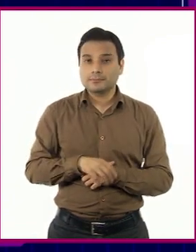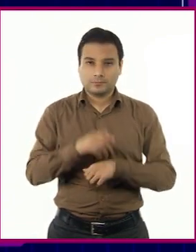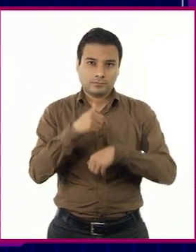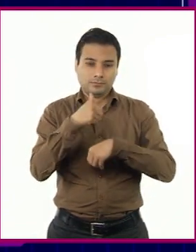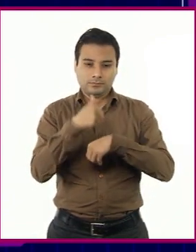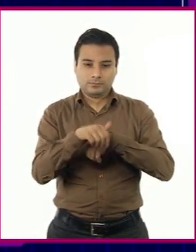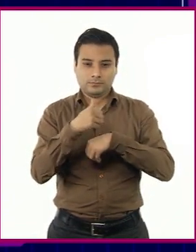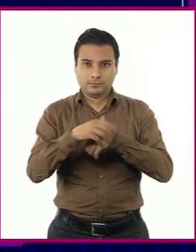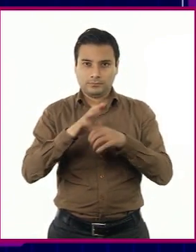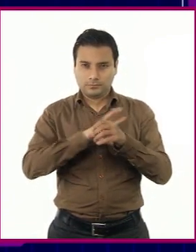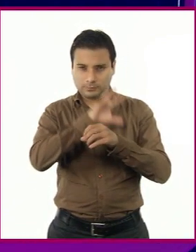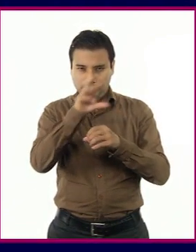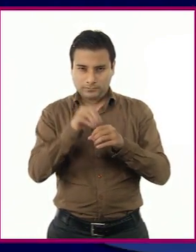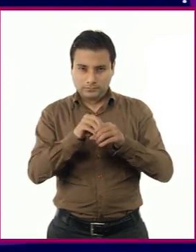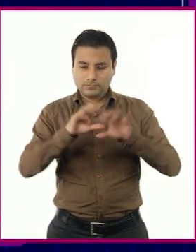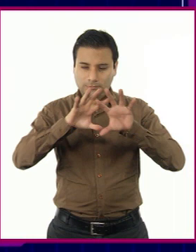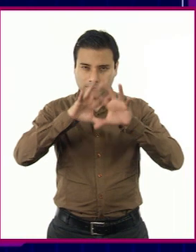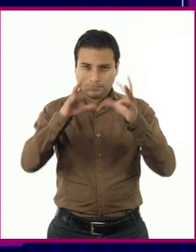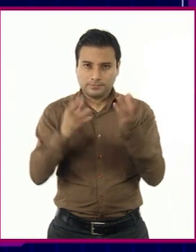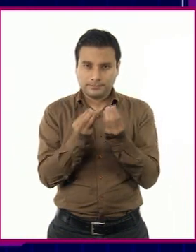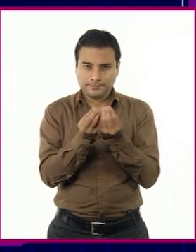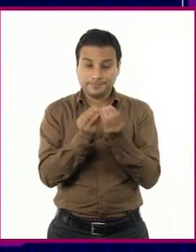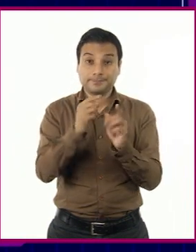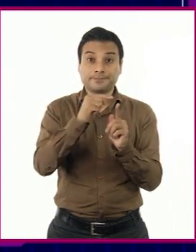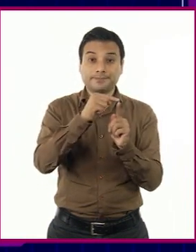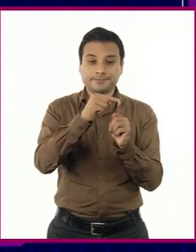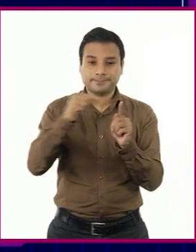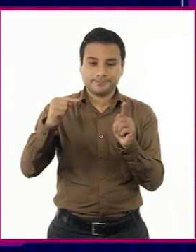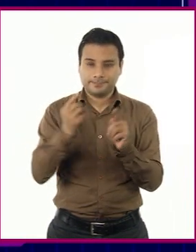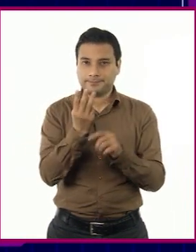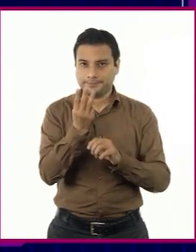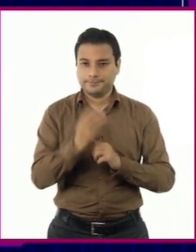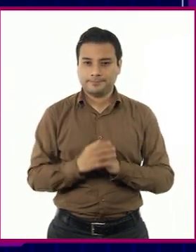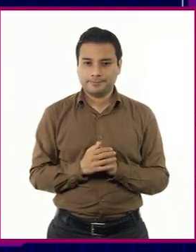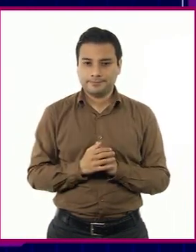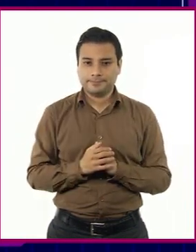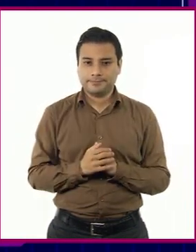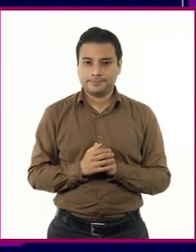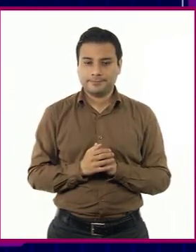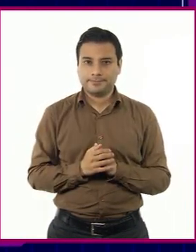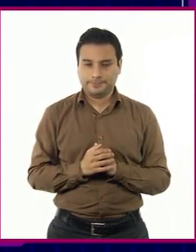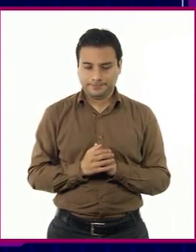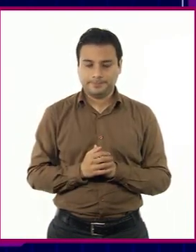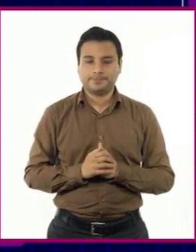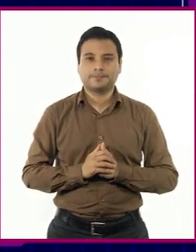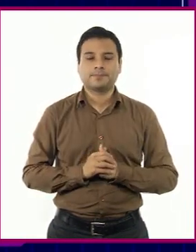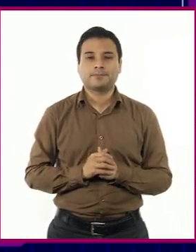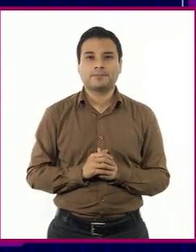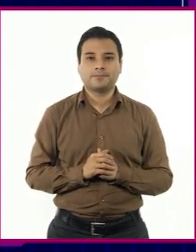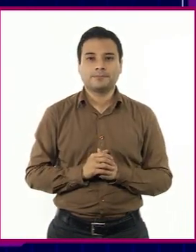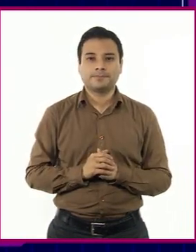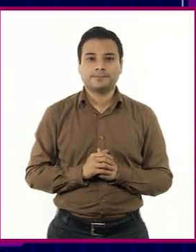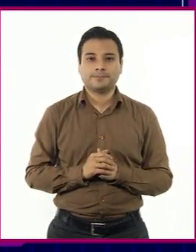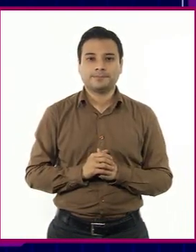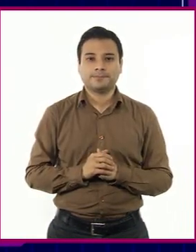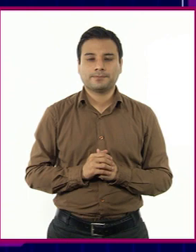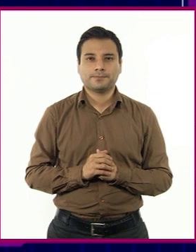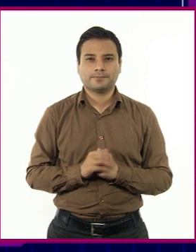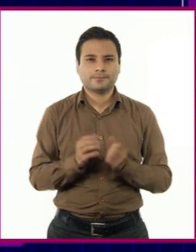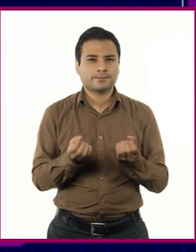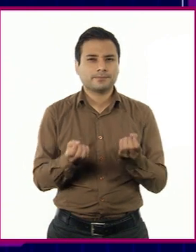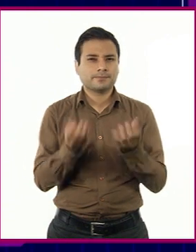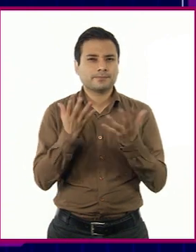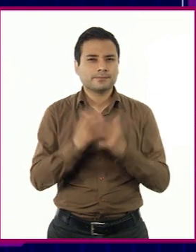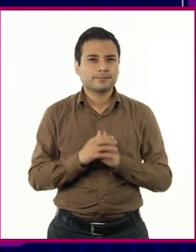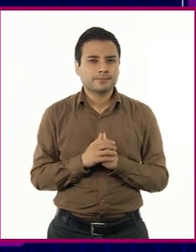absolutos de cada desviación, todo entre 3, es decir, el total de datos, la cual es igual